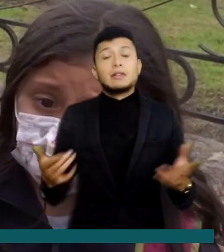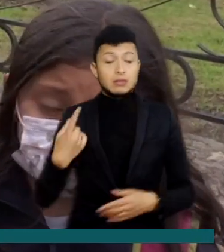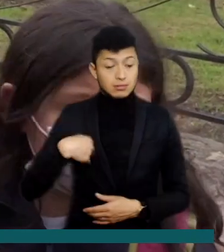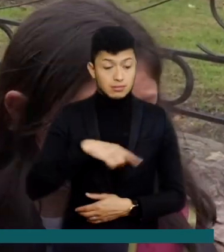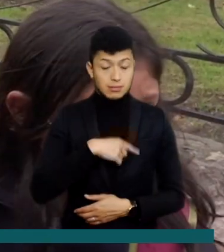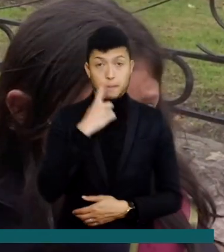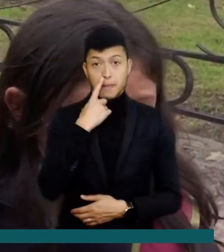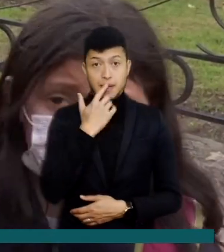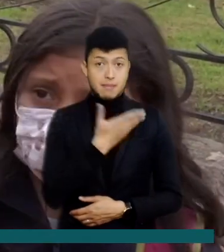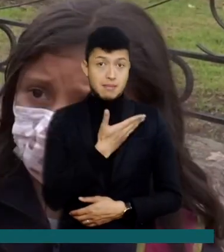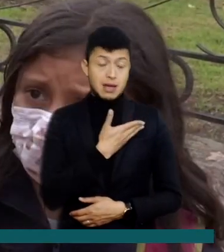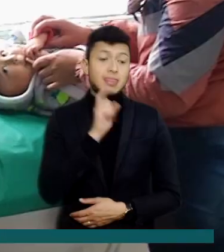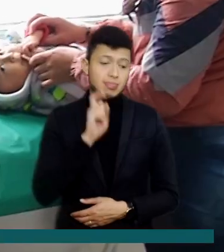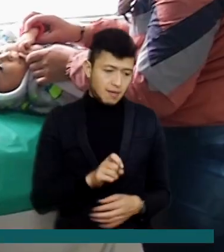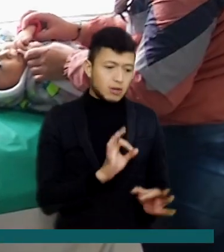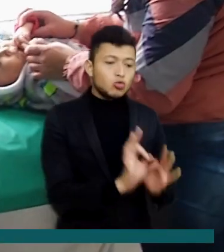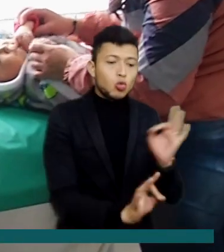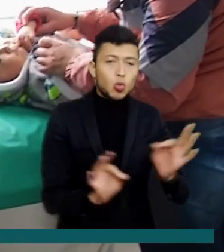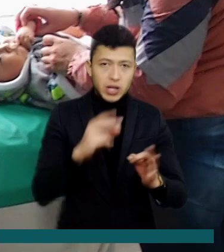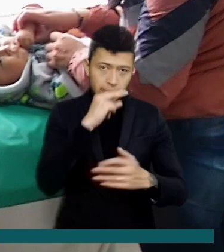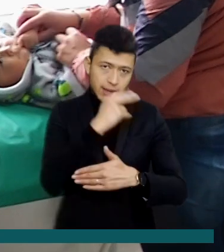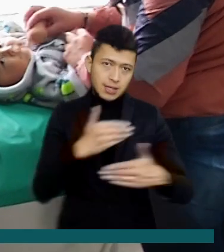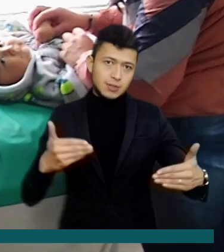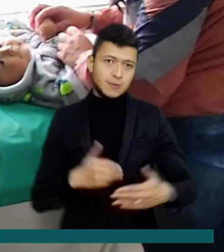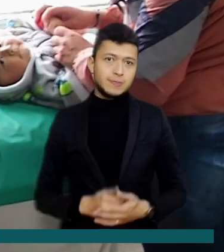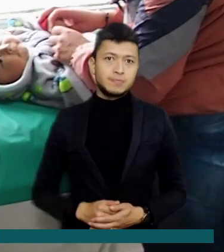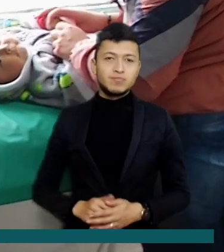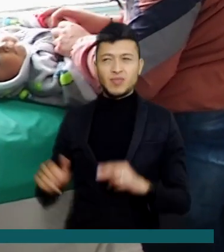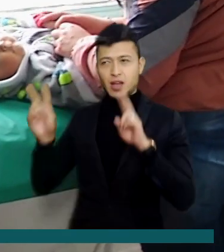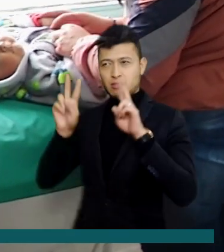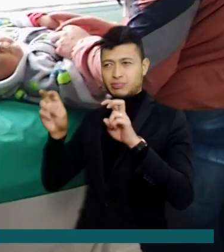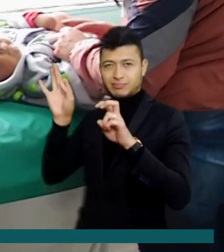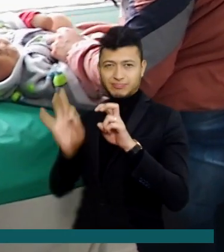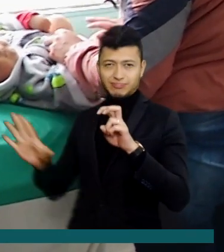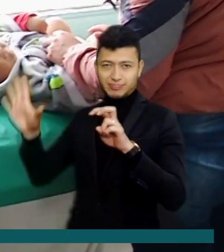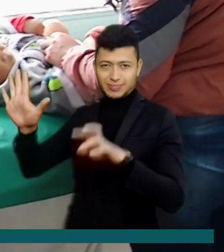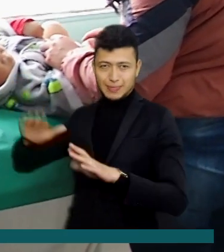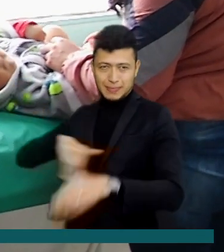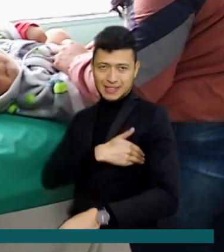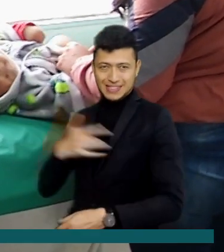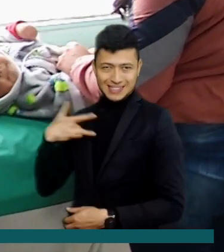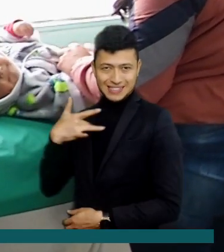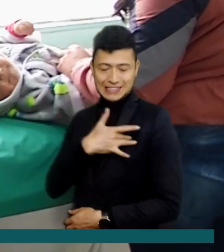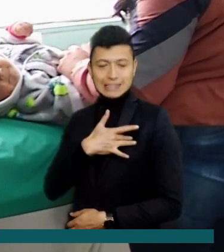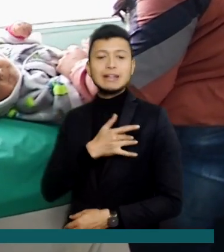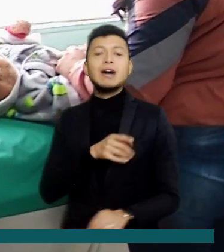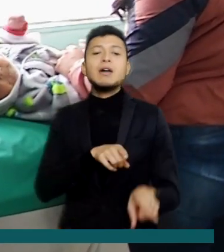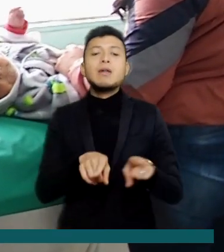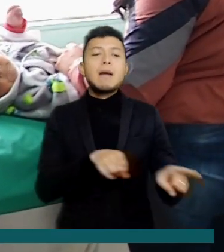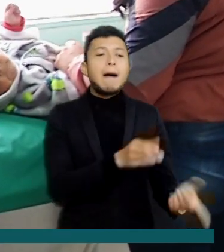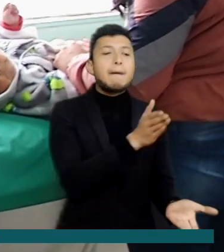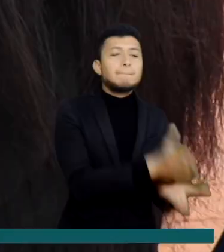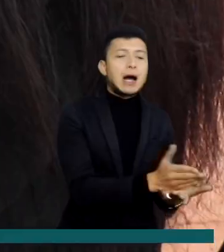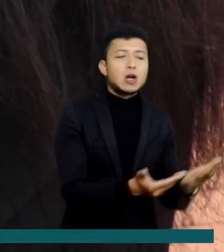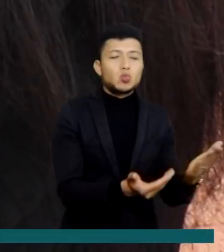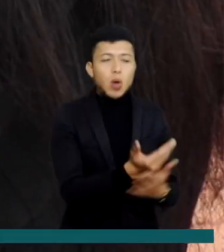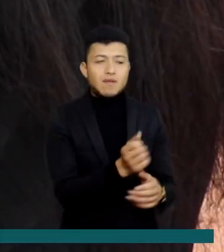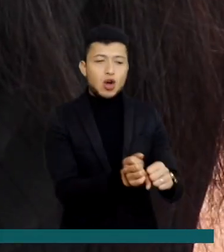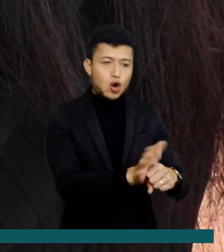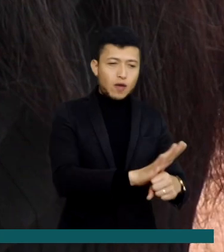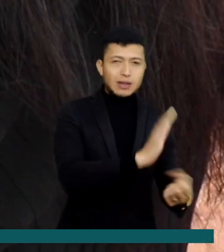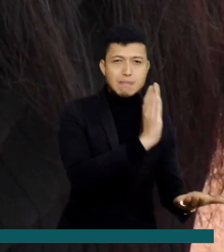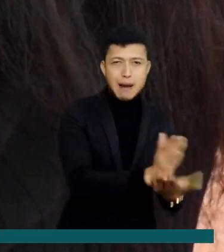nosotros como padres debemos cuidar a nuestros niños. Epidemiólogos del Ministerio de Salud aseguraron que a pesar de los nuevos casos de